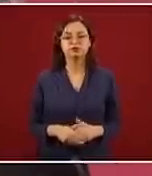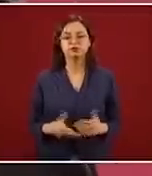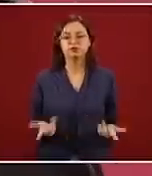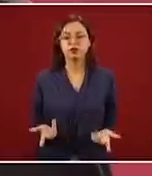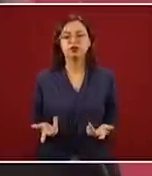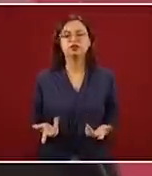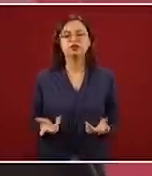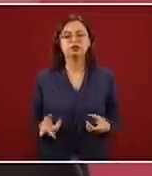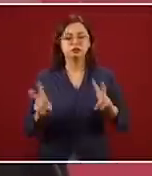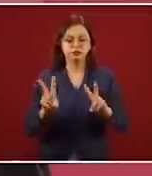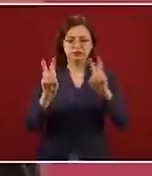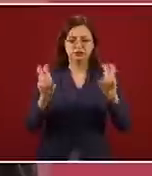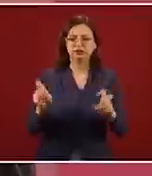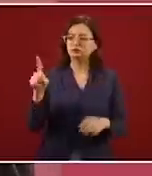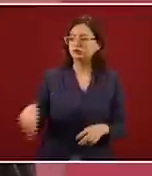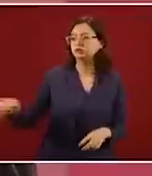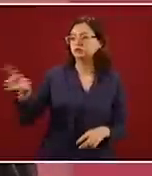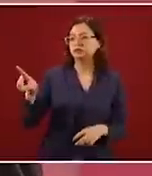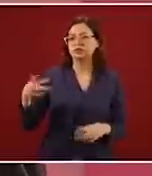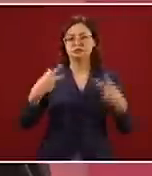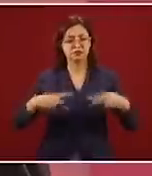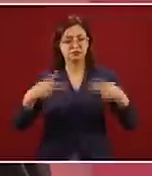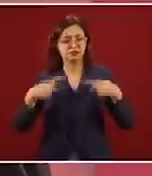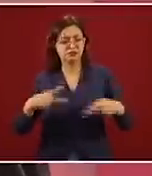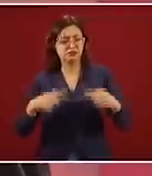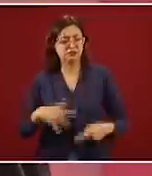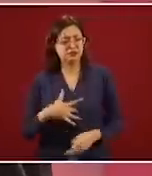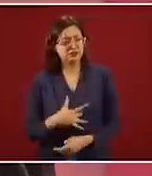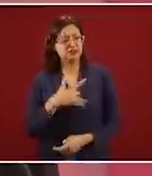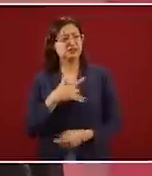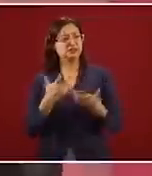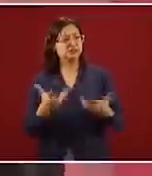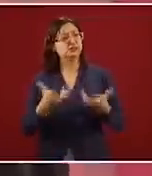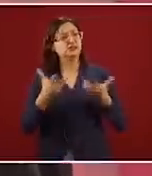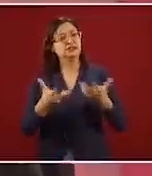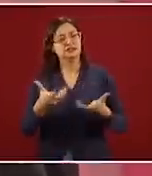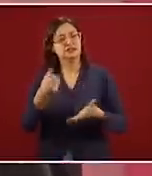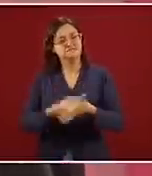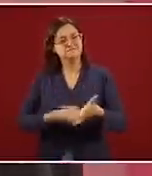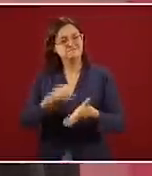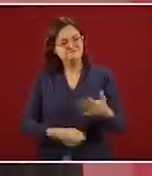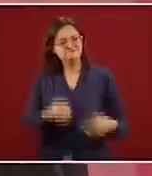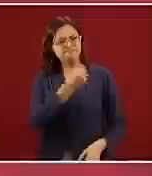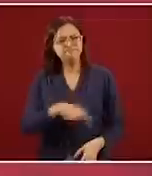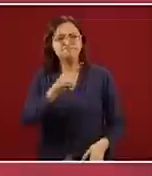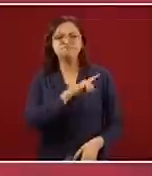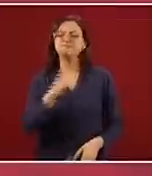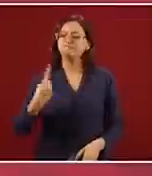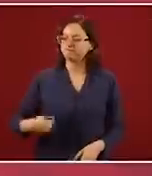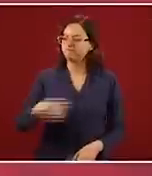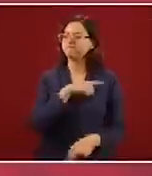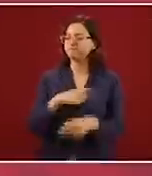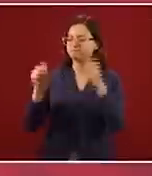asunto, esta demanda sentida del pueblo de México. Entonces, comentarles eso. Los